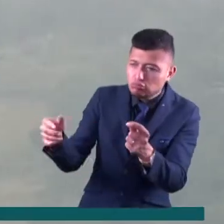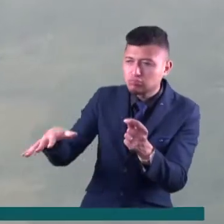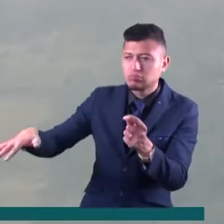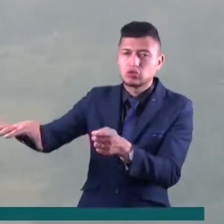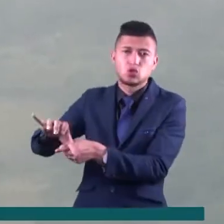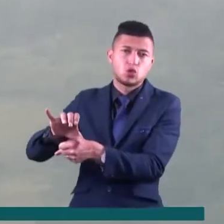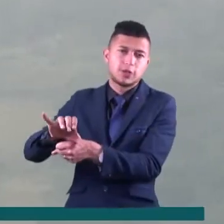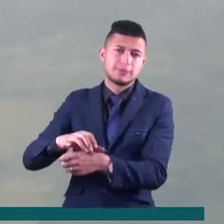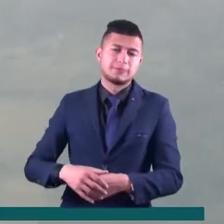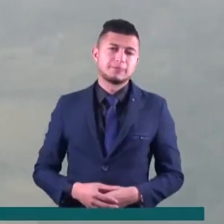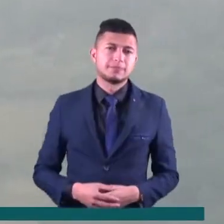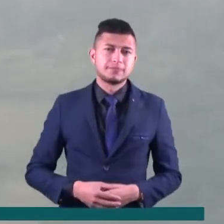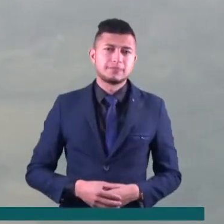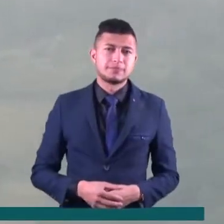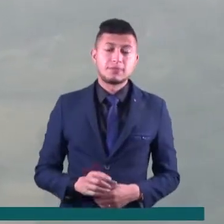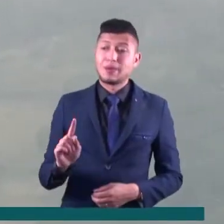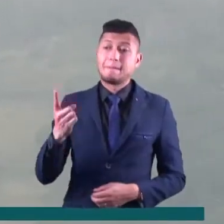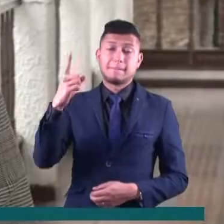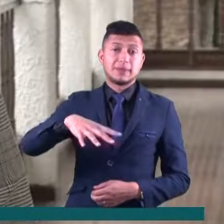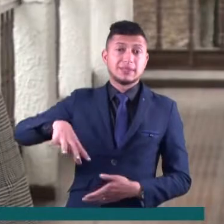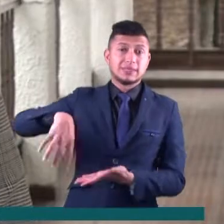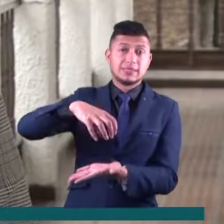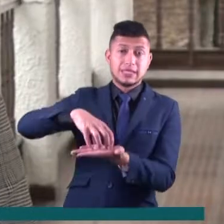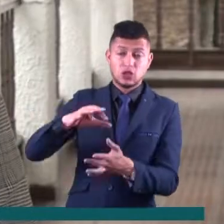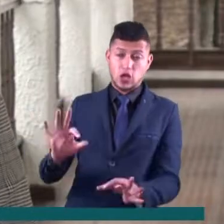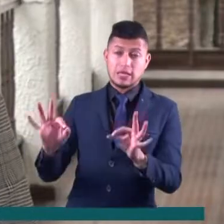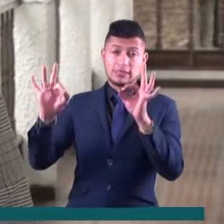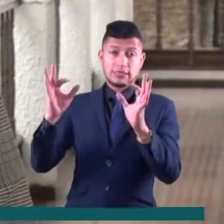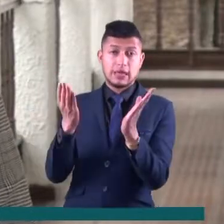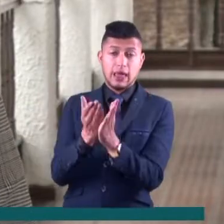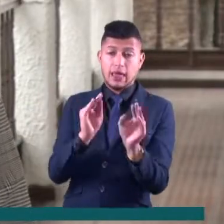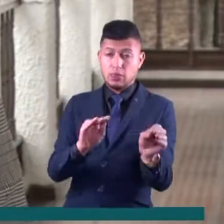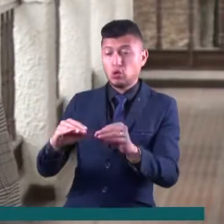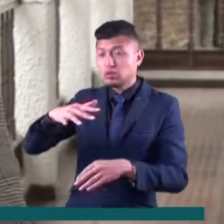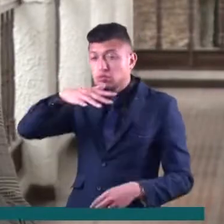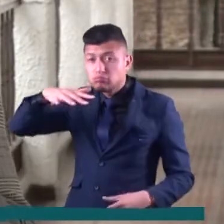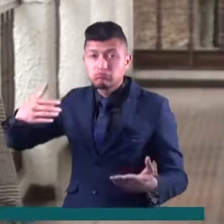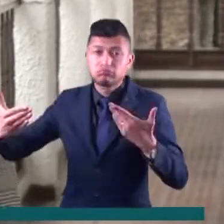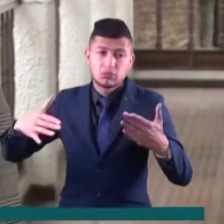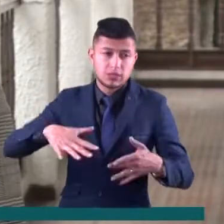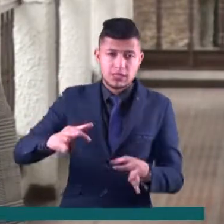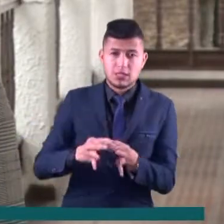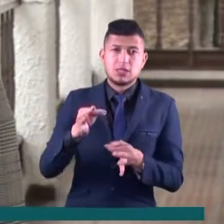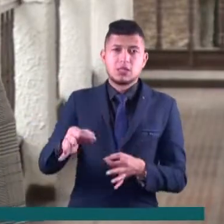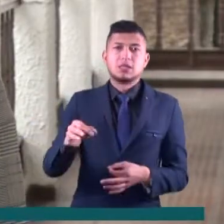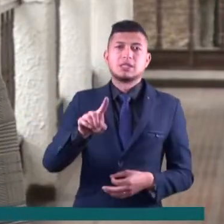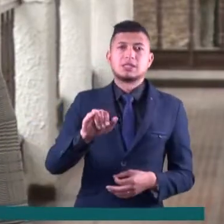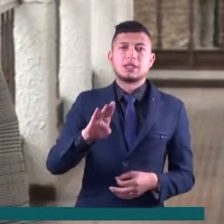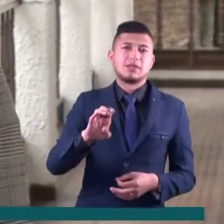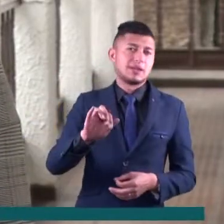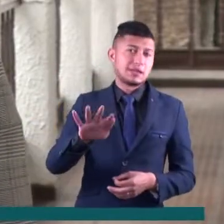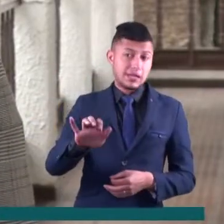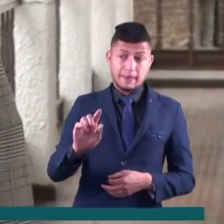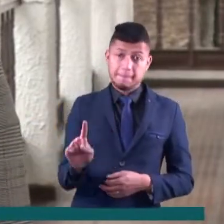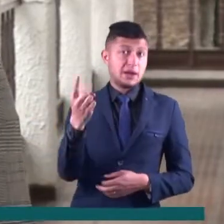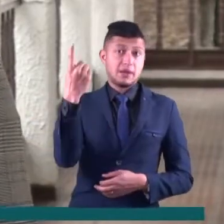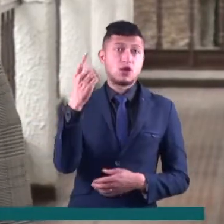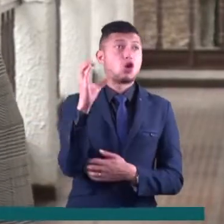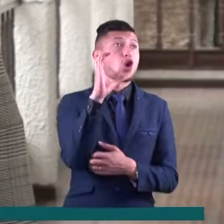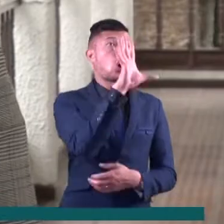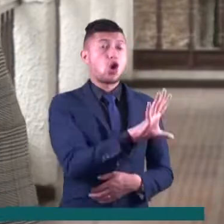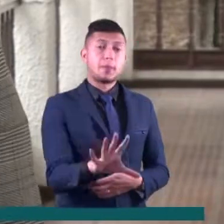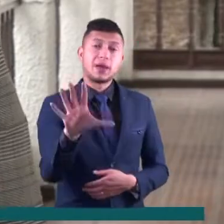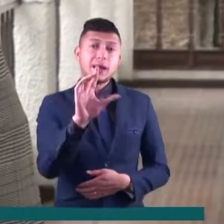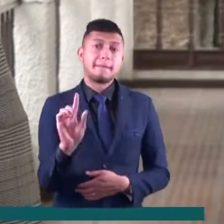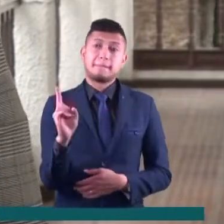del casco urbano primer centro de excelencia en educación rural que tendremos en el municipio de sibaté Vereda de romeral el